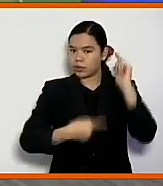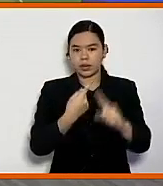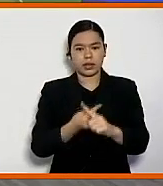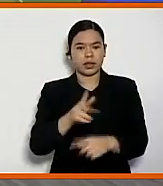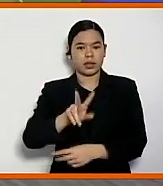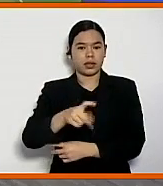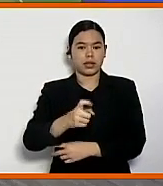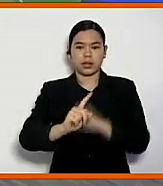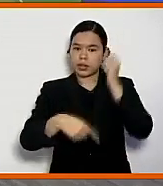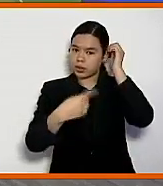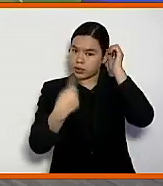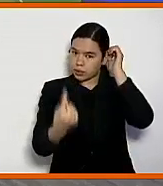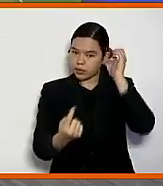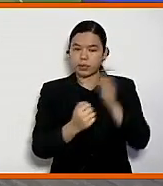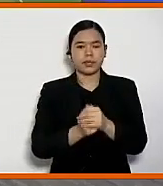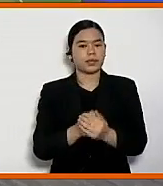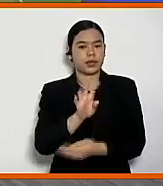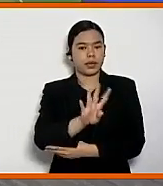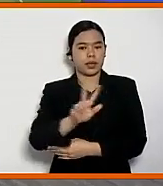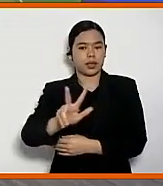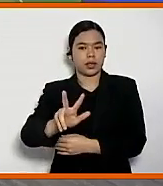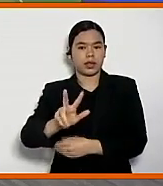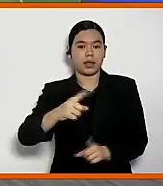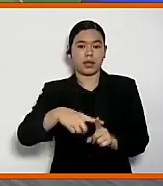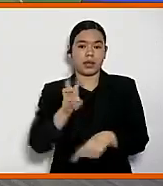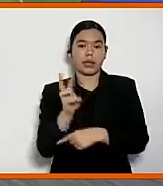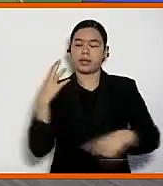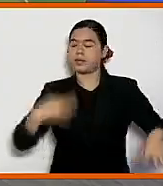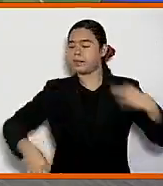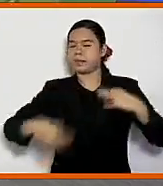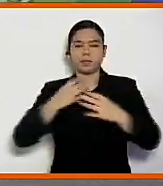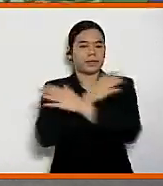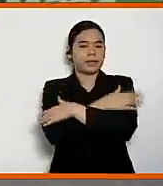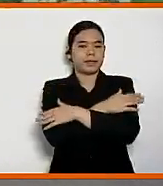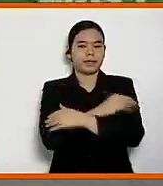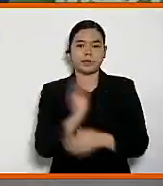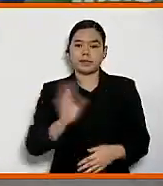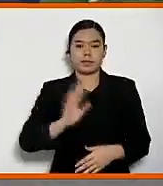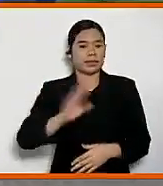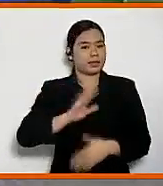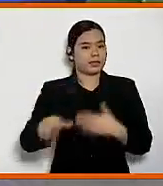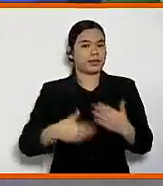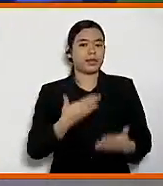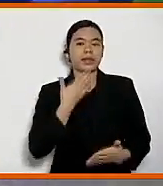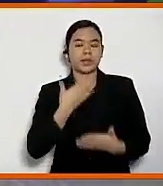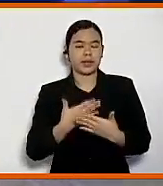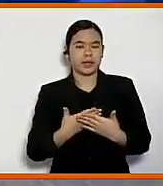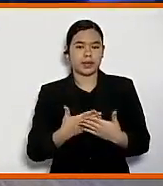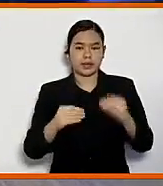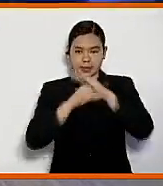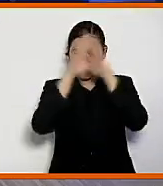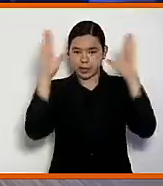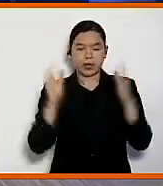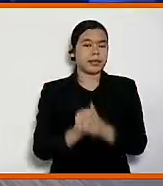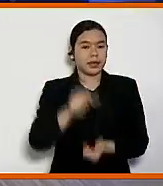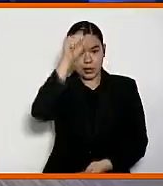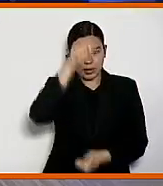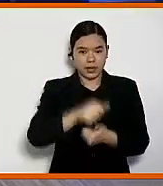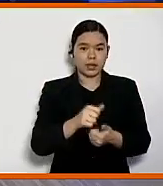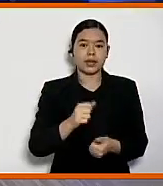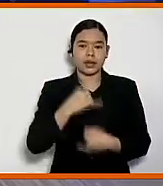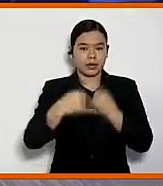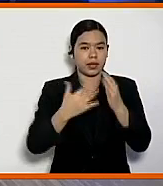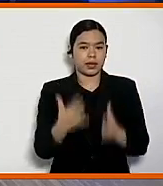1, 43 más 6. Muchas felicidades. Nos despedimos deseándoles una linda mañana y que recuerden cada uno de